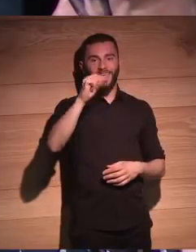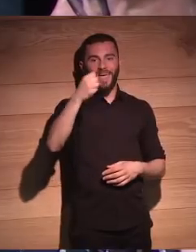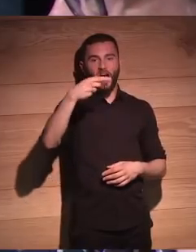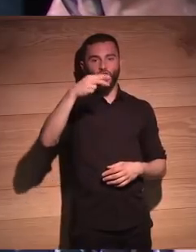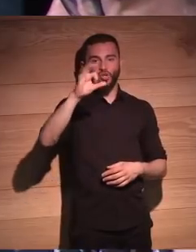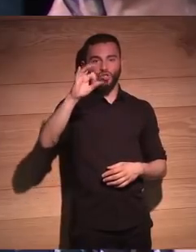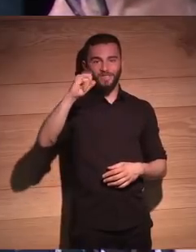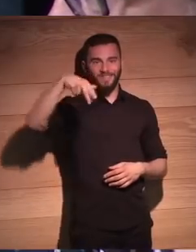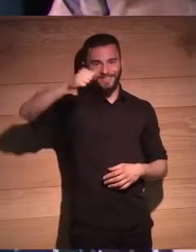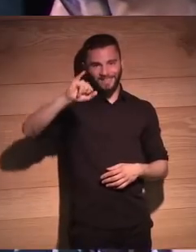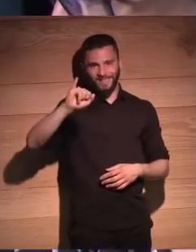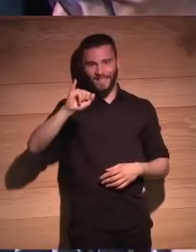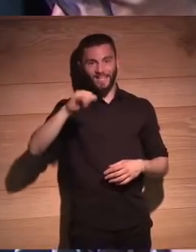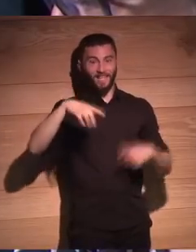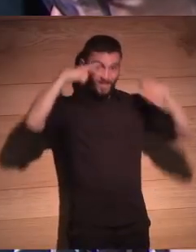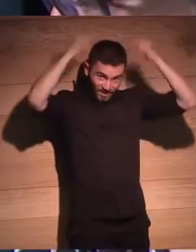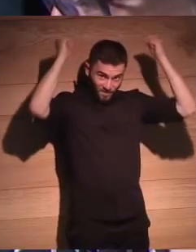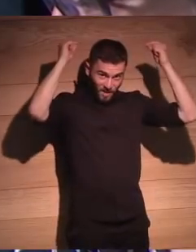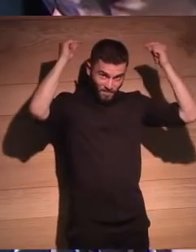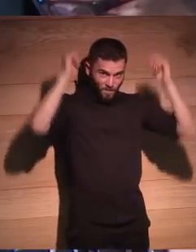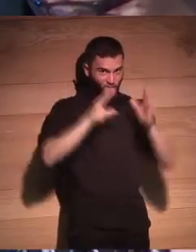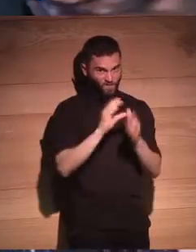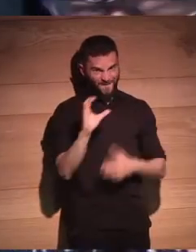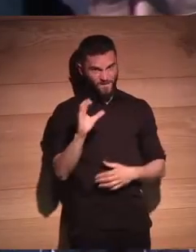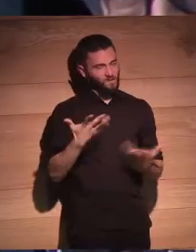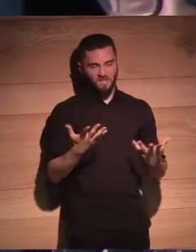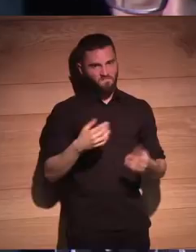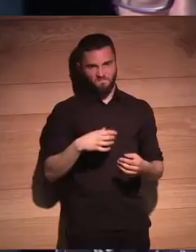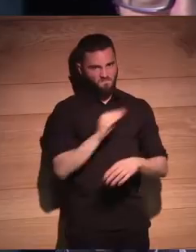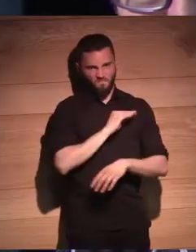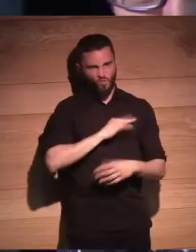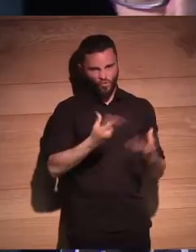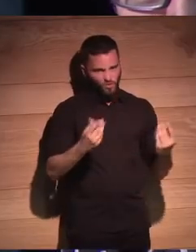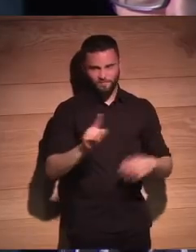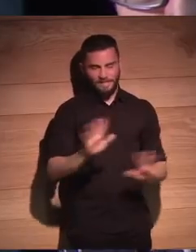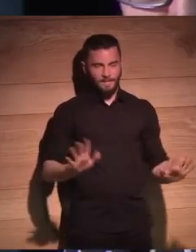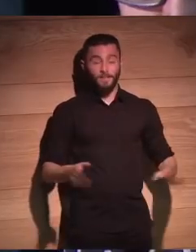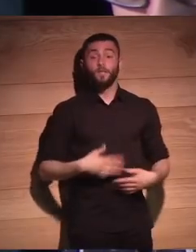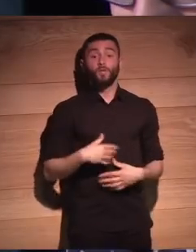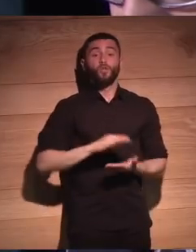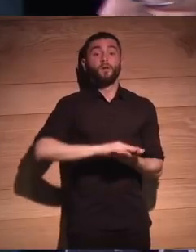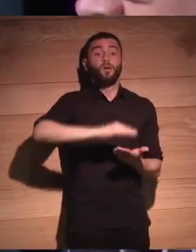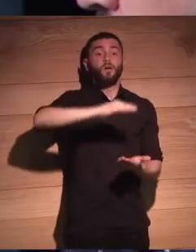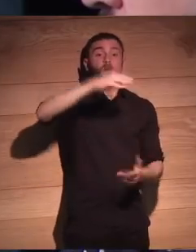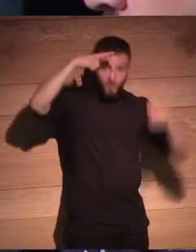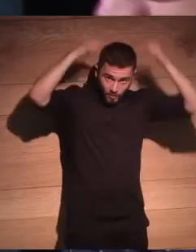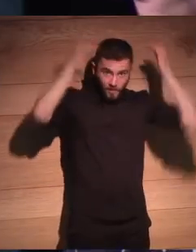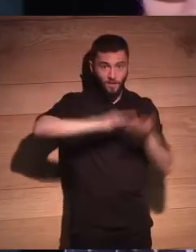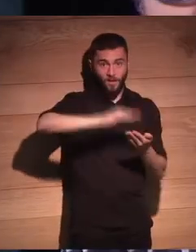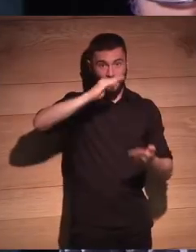Ya era un tochaco enorme. Pero sí, la verdad que el personaje sí que he crecido con él y le tengo mucho